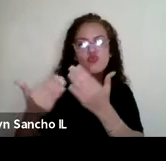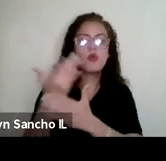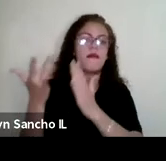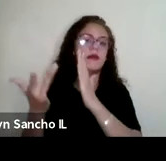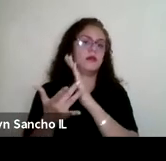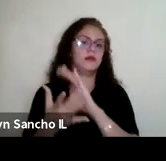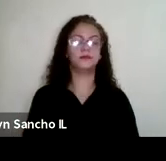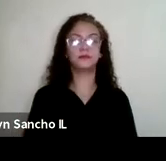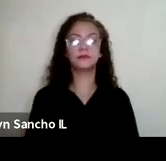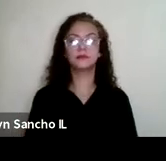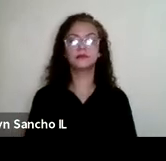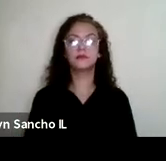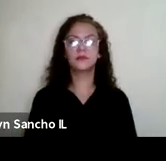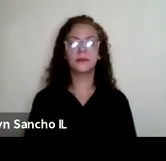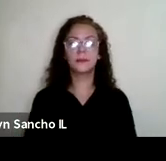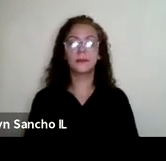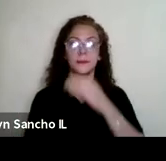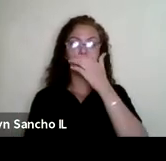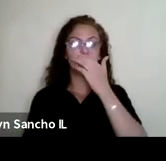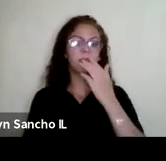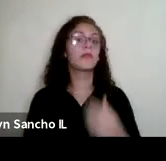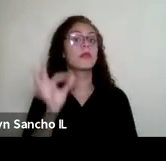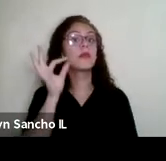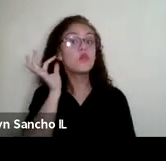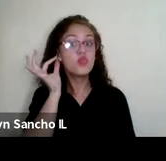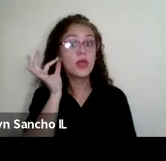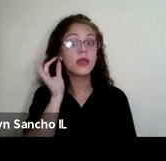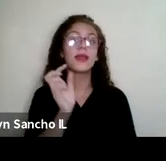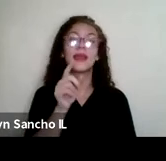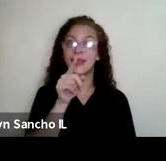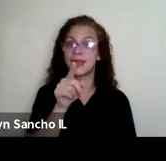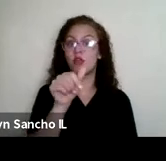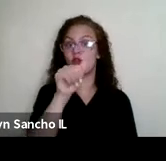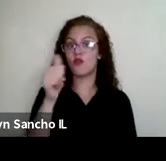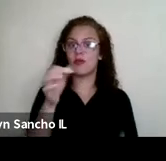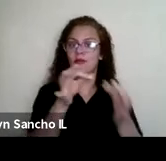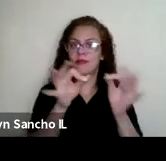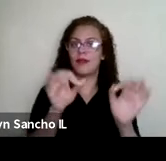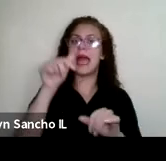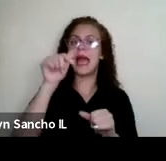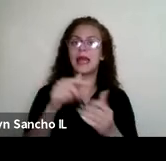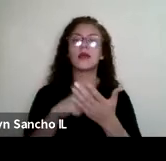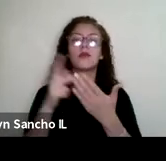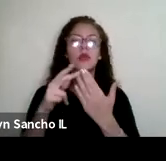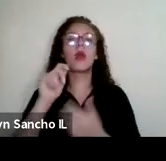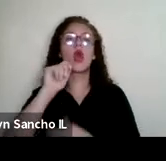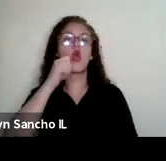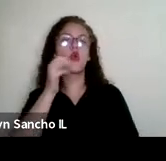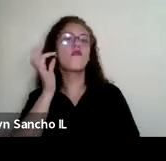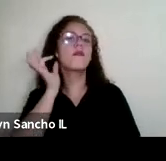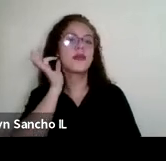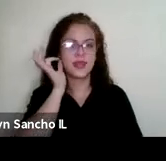tecnología. Las mujeres, este es uno de nuestros lemas, aquí se programa en código femenino,